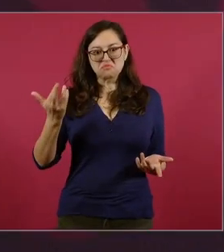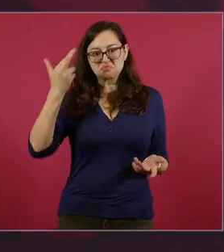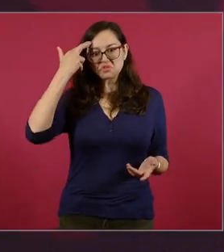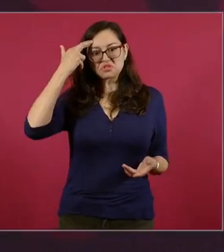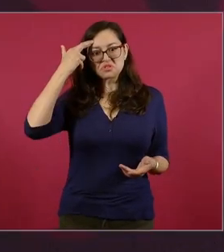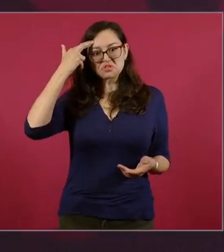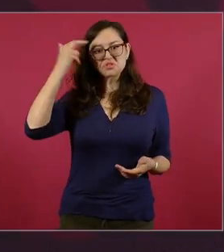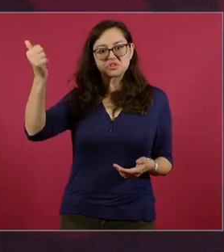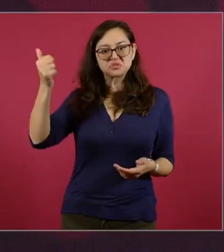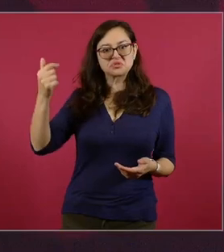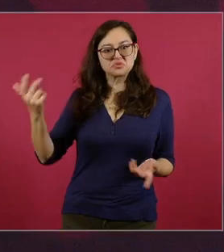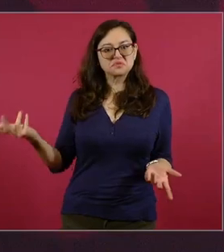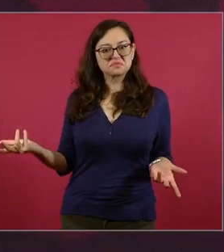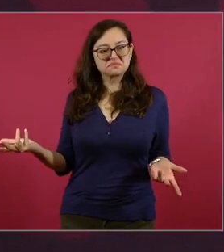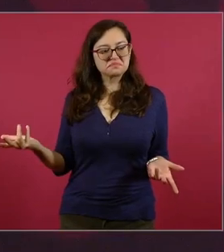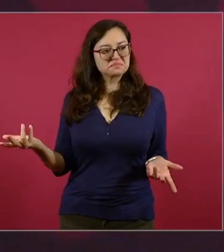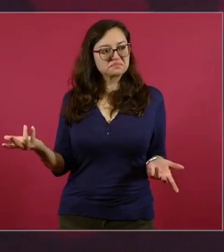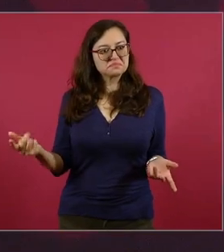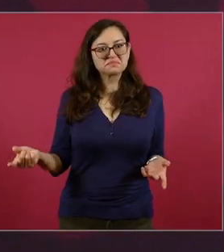el nivel